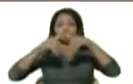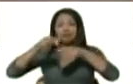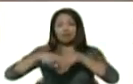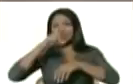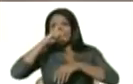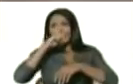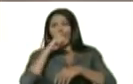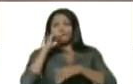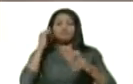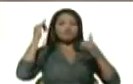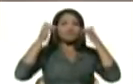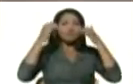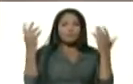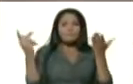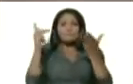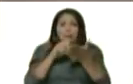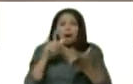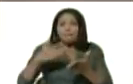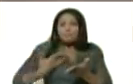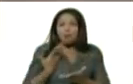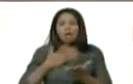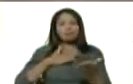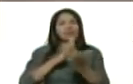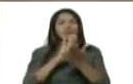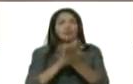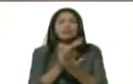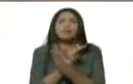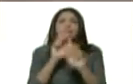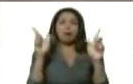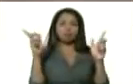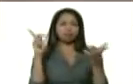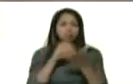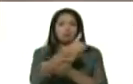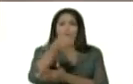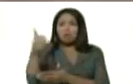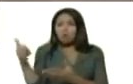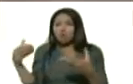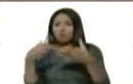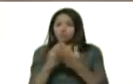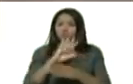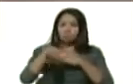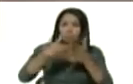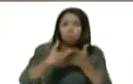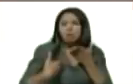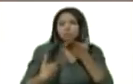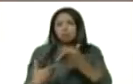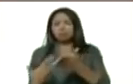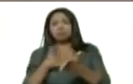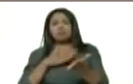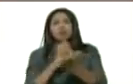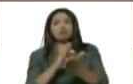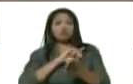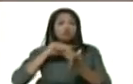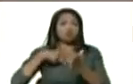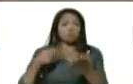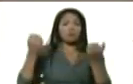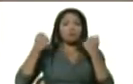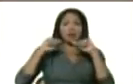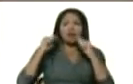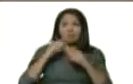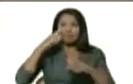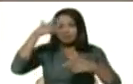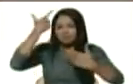una fiesta de participación, de libertad, cada uno con su propuesta. Eso sí, nosotros nos preparamos en